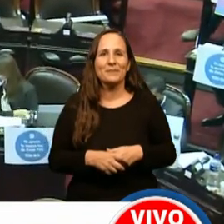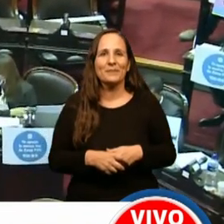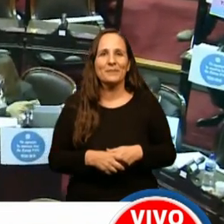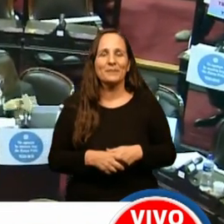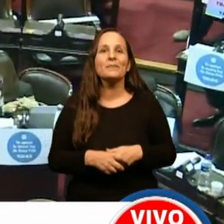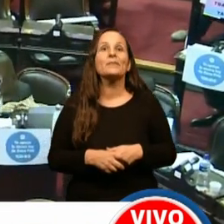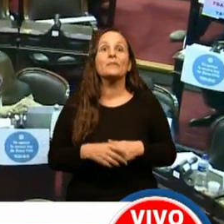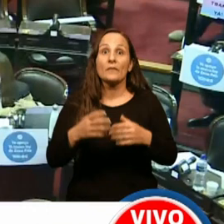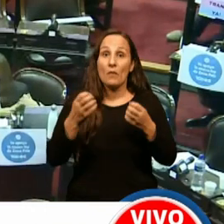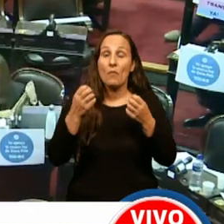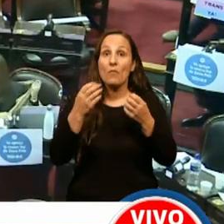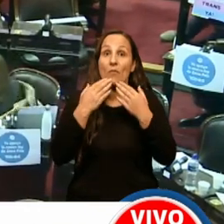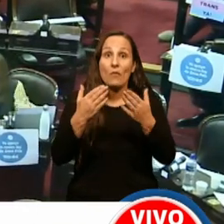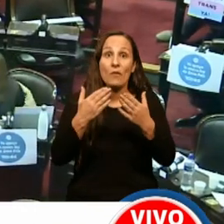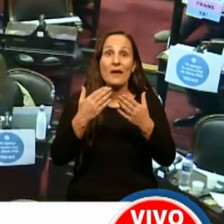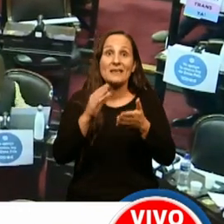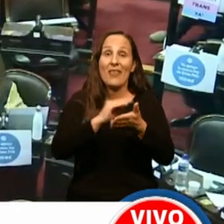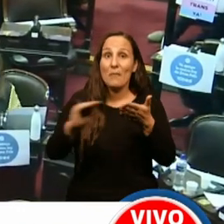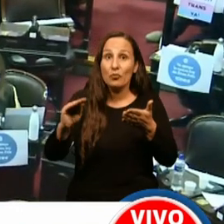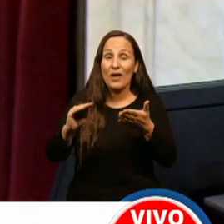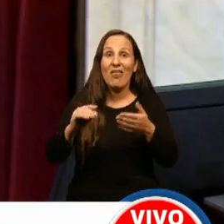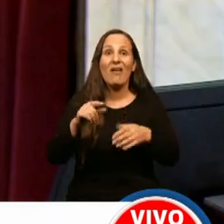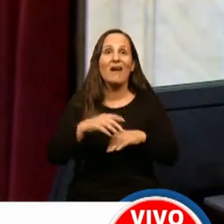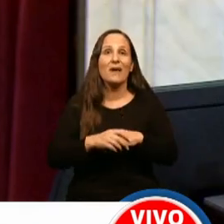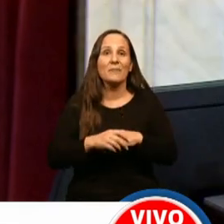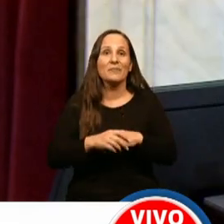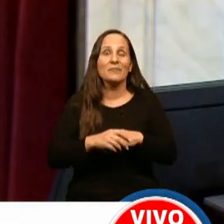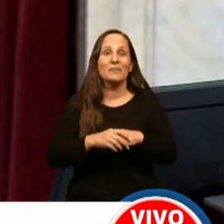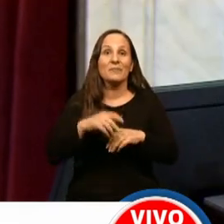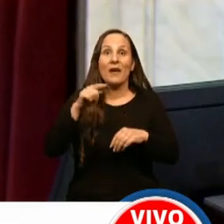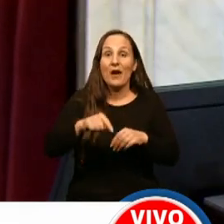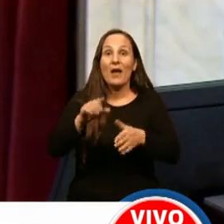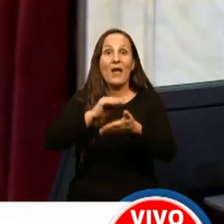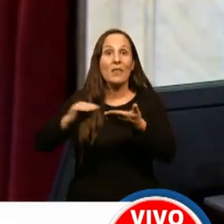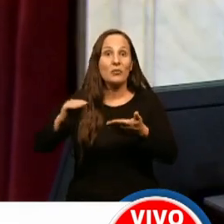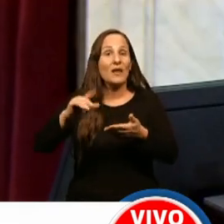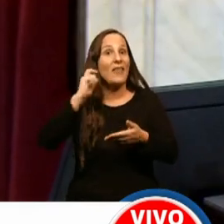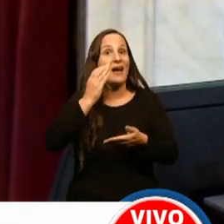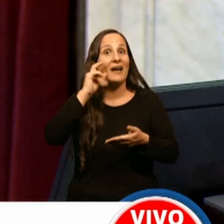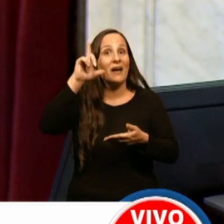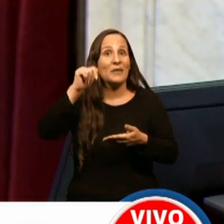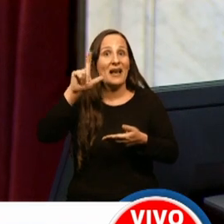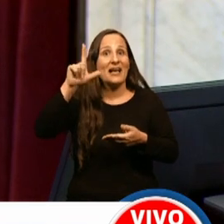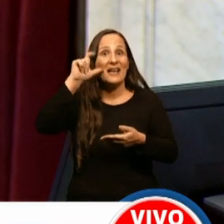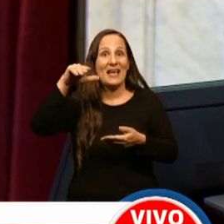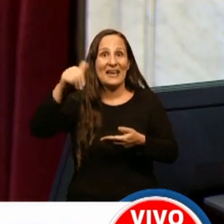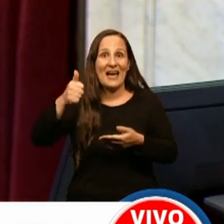muchas gracias diputada continúa en el uso de la palabra la diputada gabriela línea